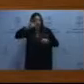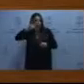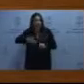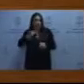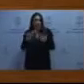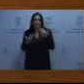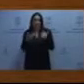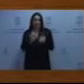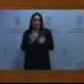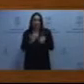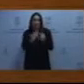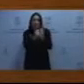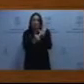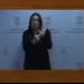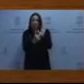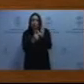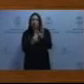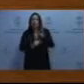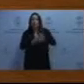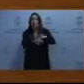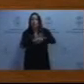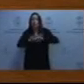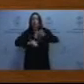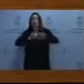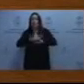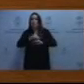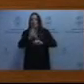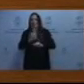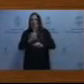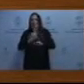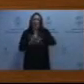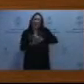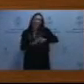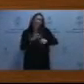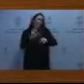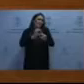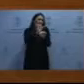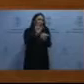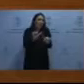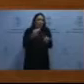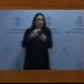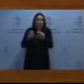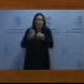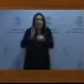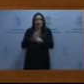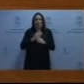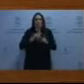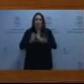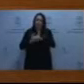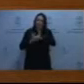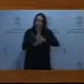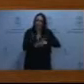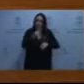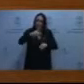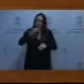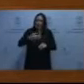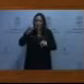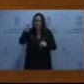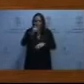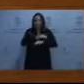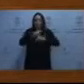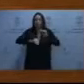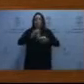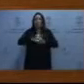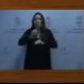este punto, que es el incumplimiento, no los diferentes modelos políticos o parlamentarios. Y luego el otro argumento que se da